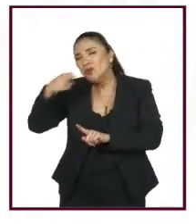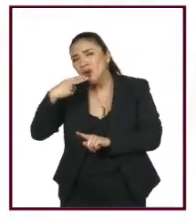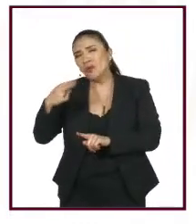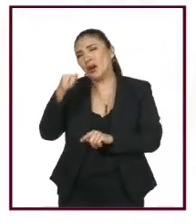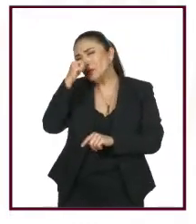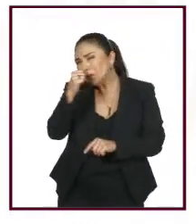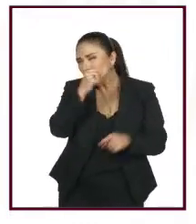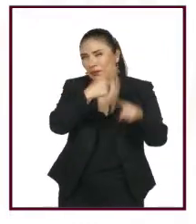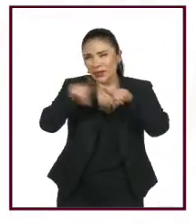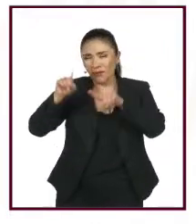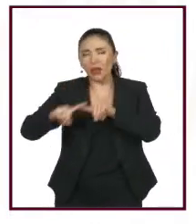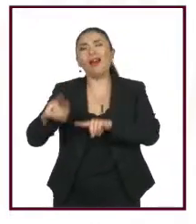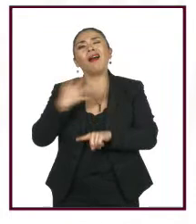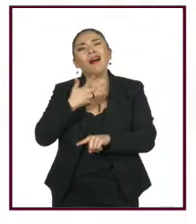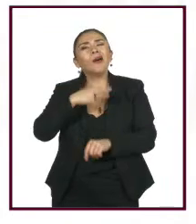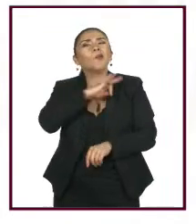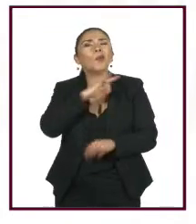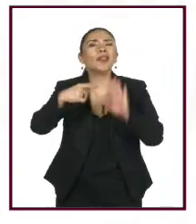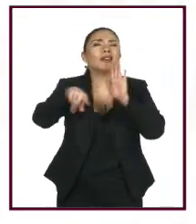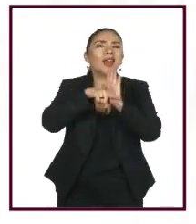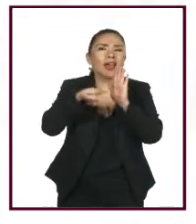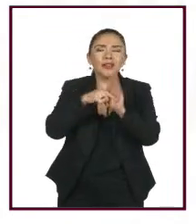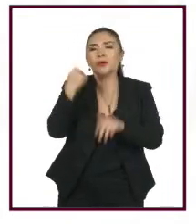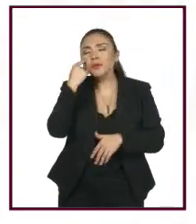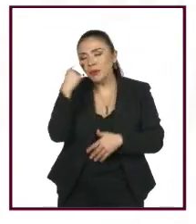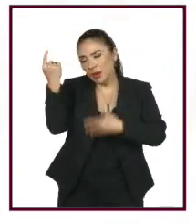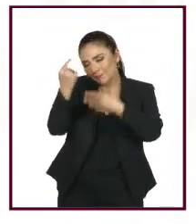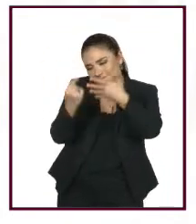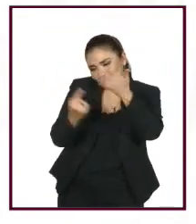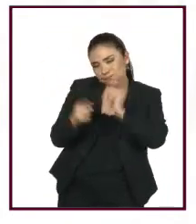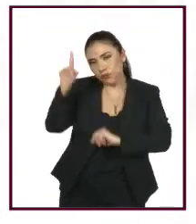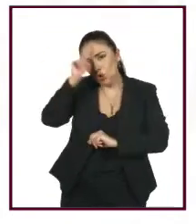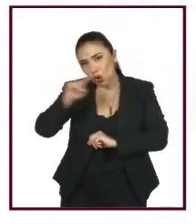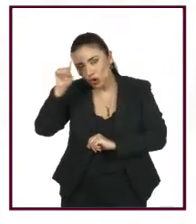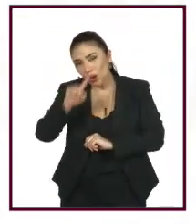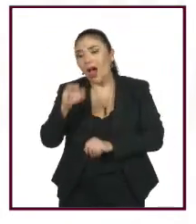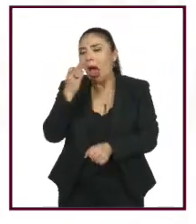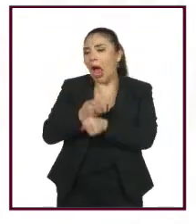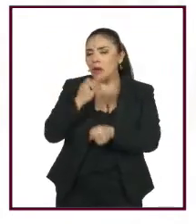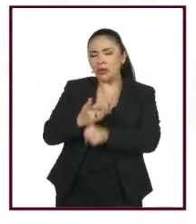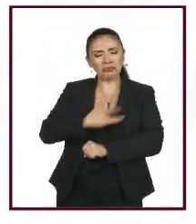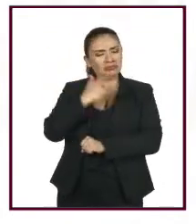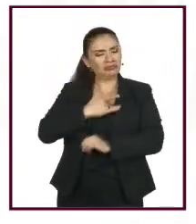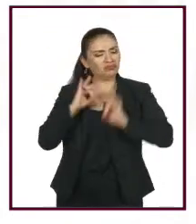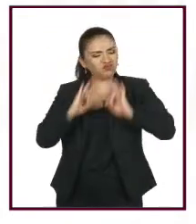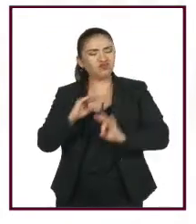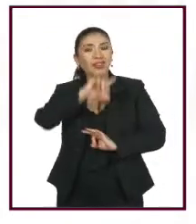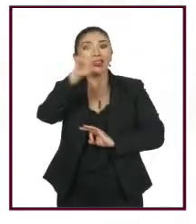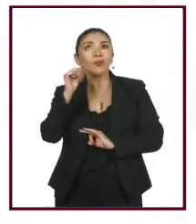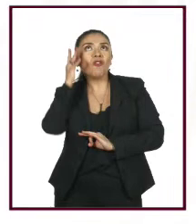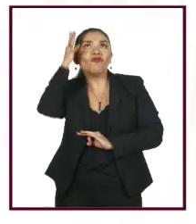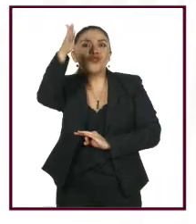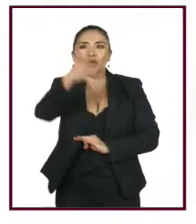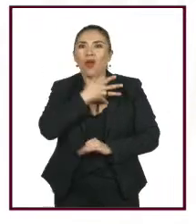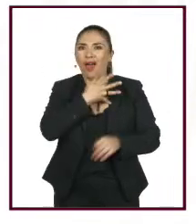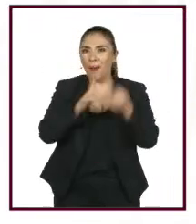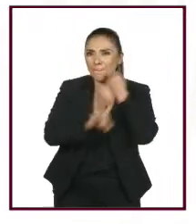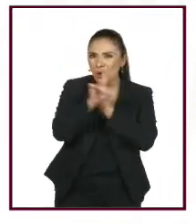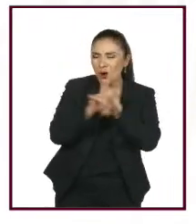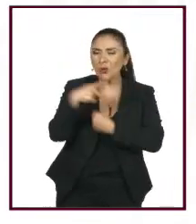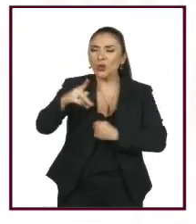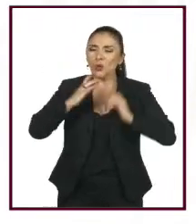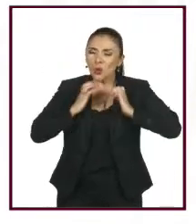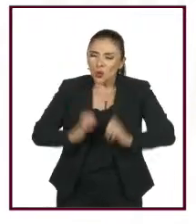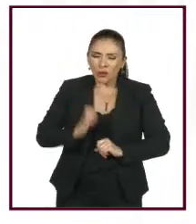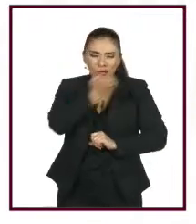la metanfetamina, pero también el alcohol, el tabaco, tanto de forma inmediata como a largo plazo en la salud